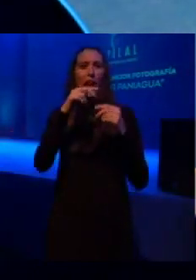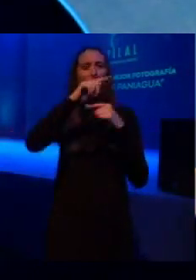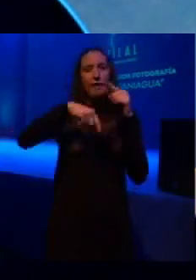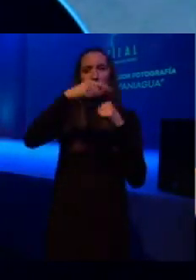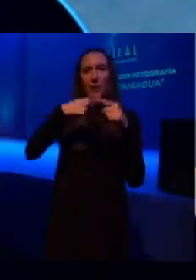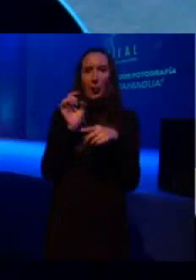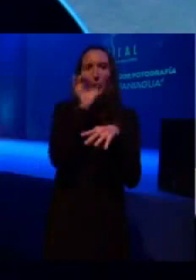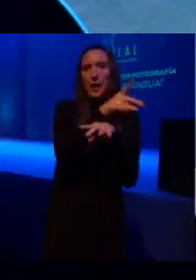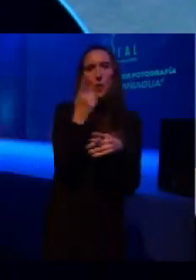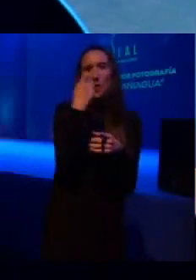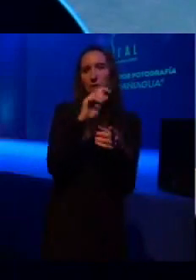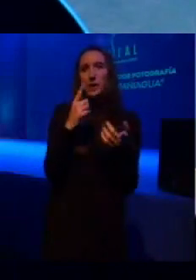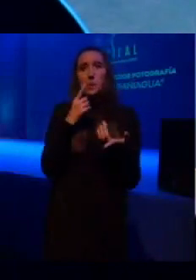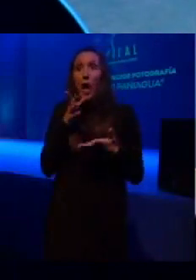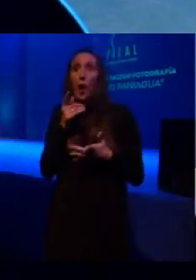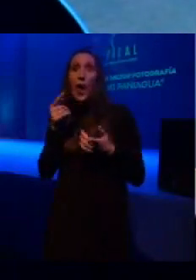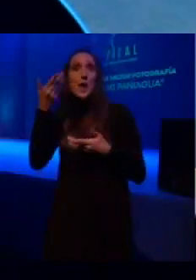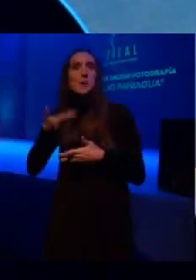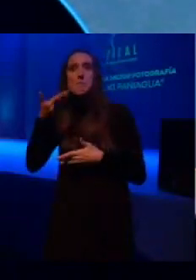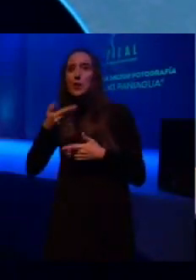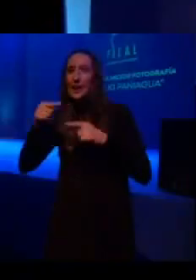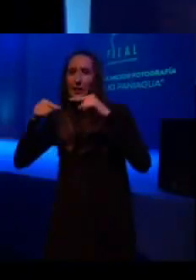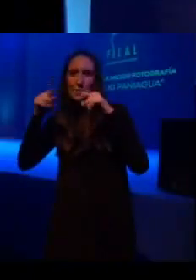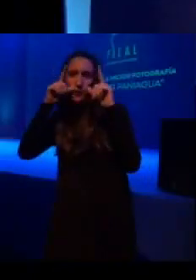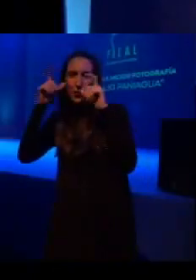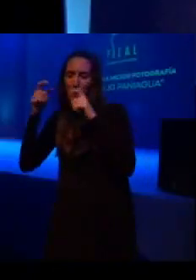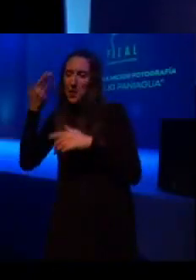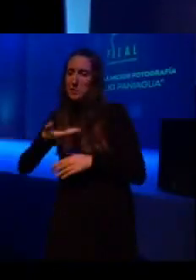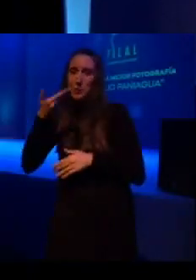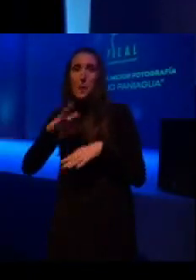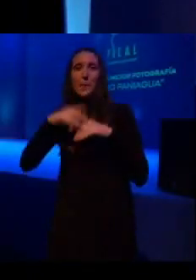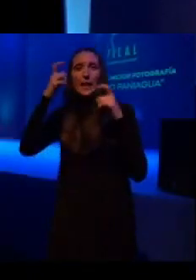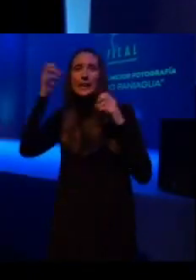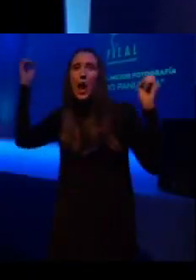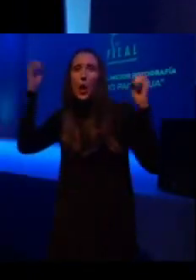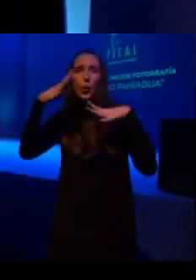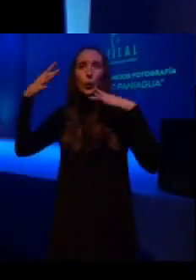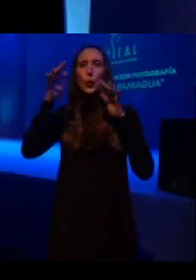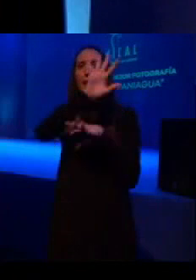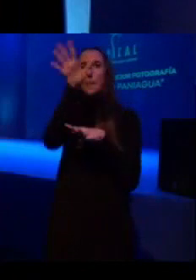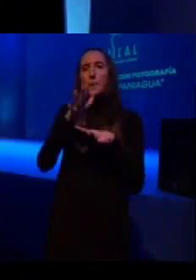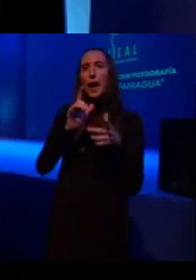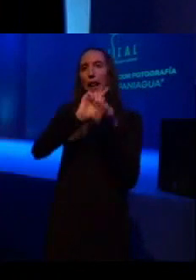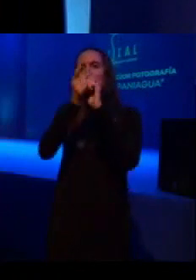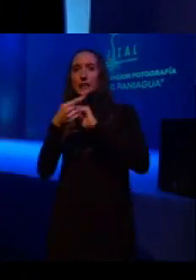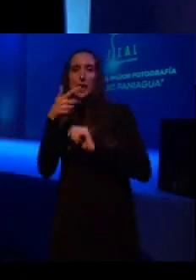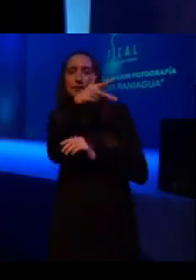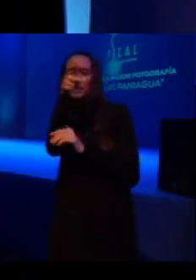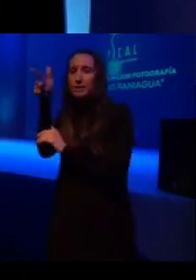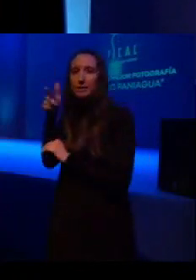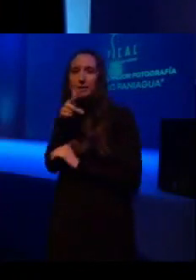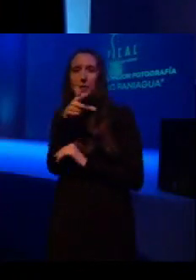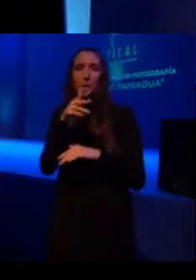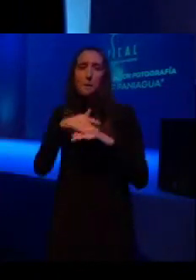laboratorio, pero el hechicero de la tribu sigue siendo crucial para traducir a luz, imágenes o movimientos de cámara lo que el director de la